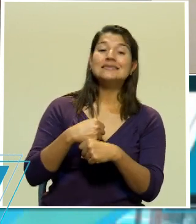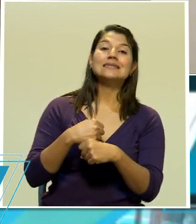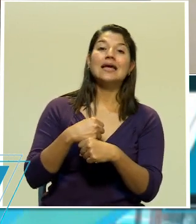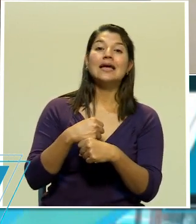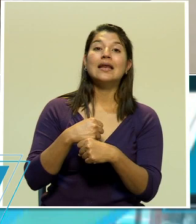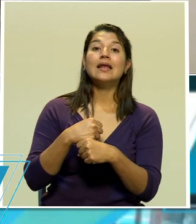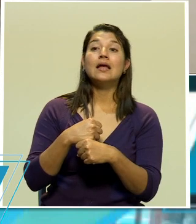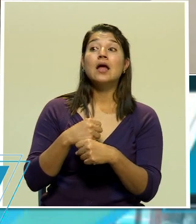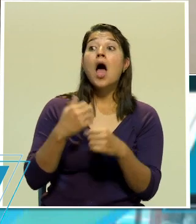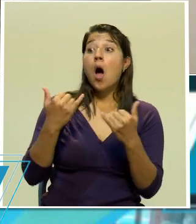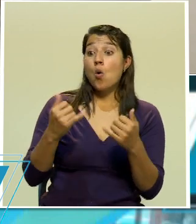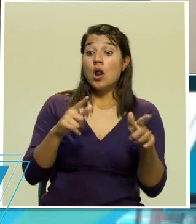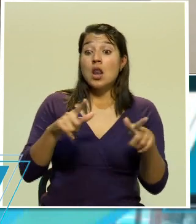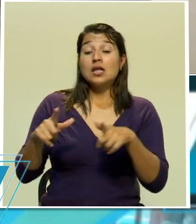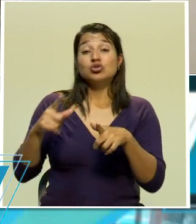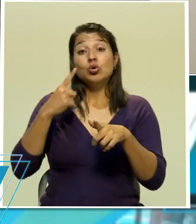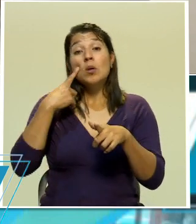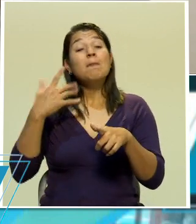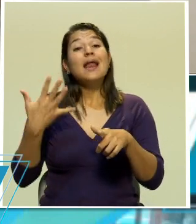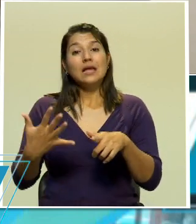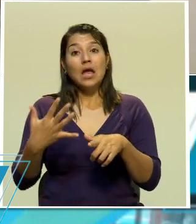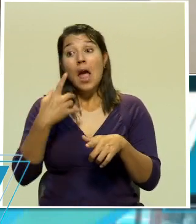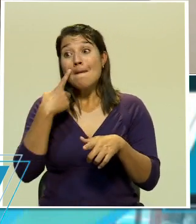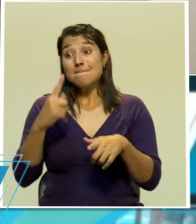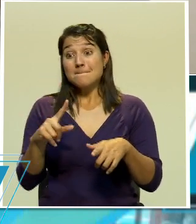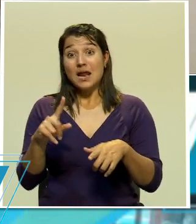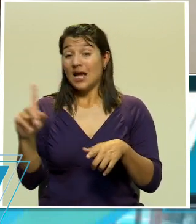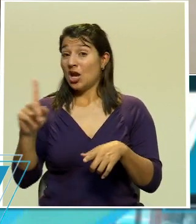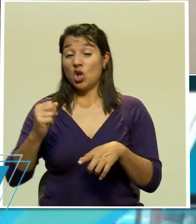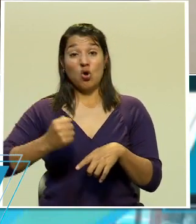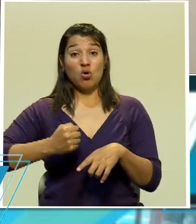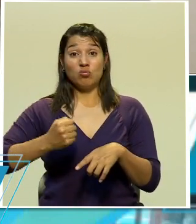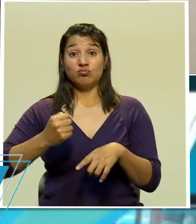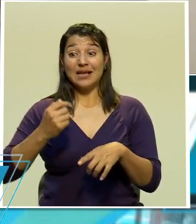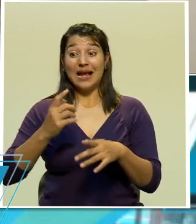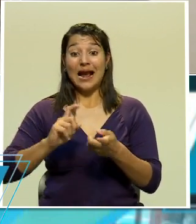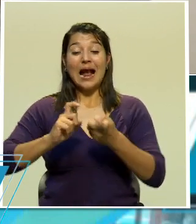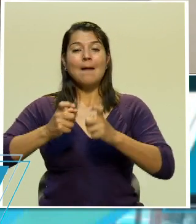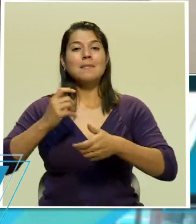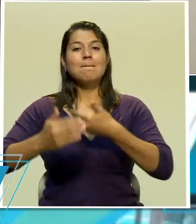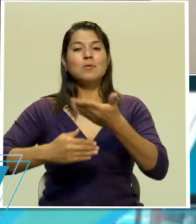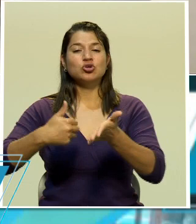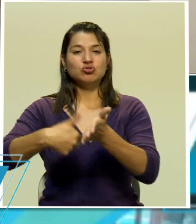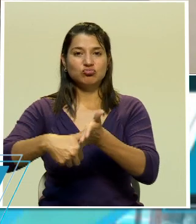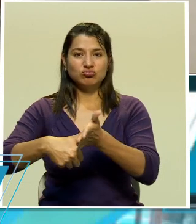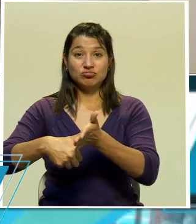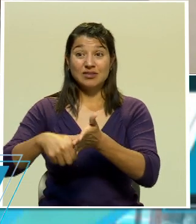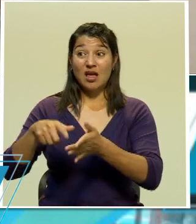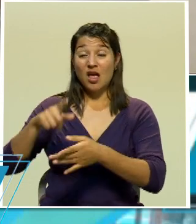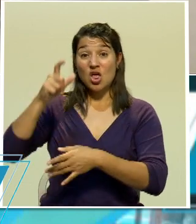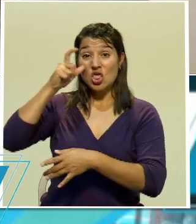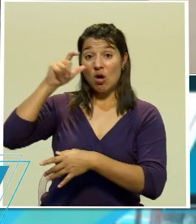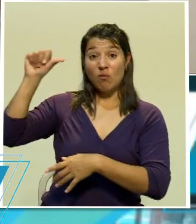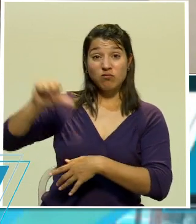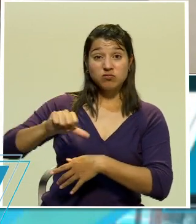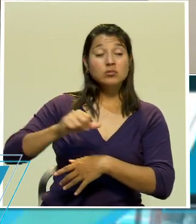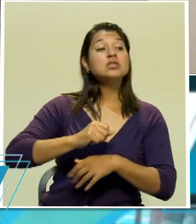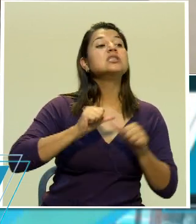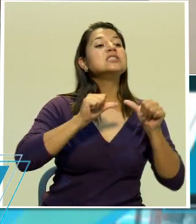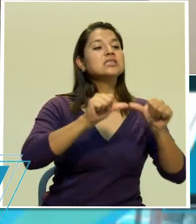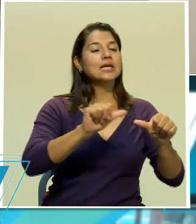de Donald Trump. Entonces, hay una disputa a lo interno del aparato público estadounidense y por otro lado,